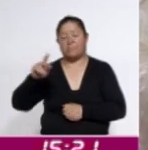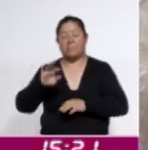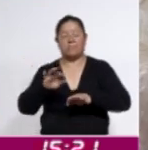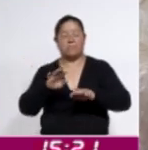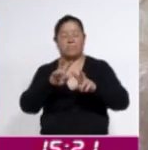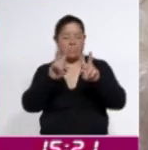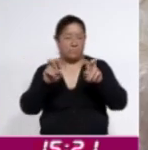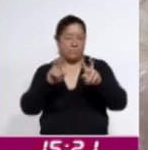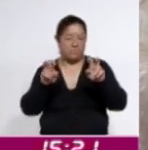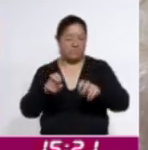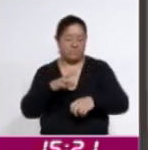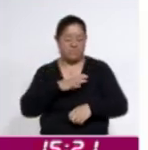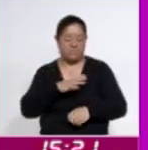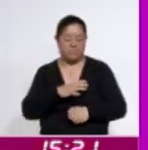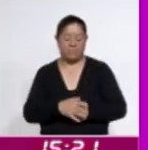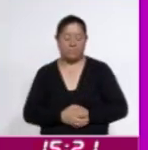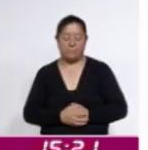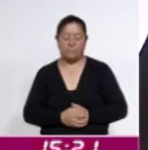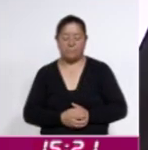largo de su carrera.